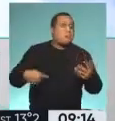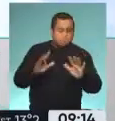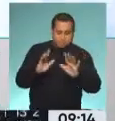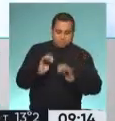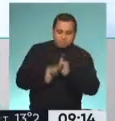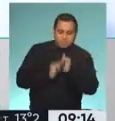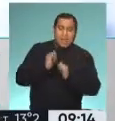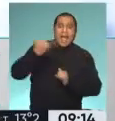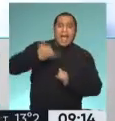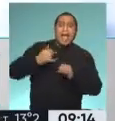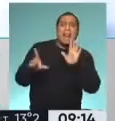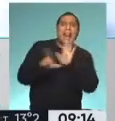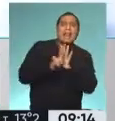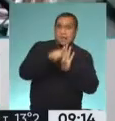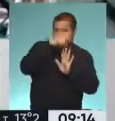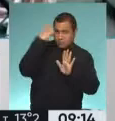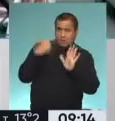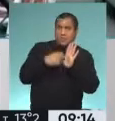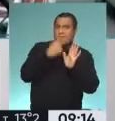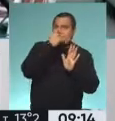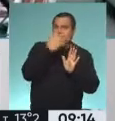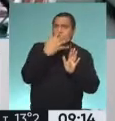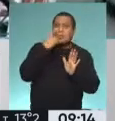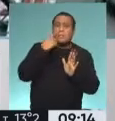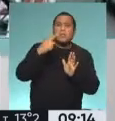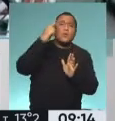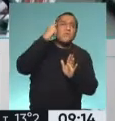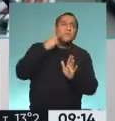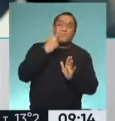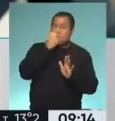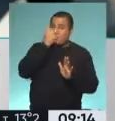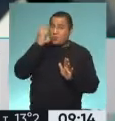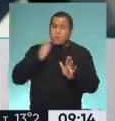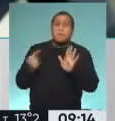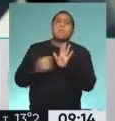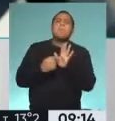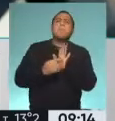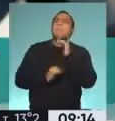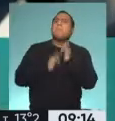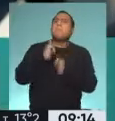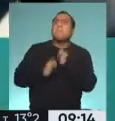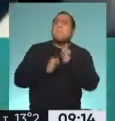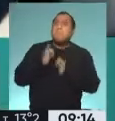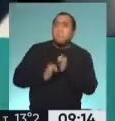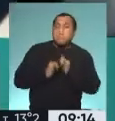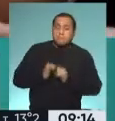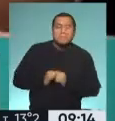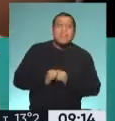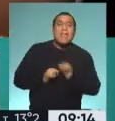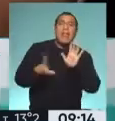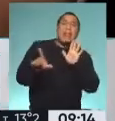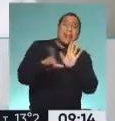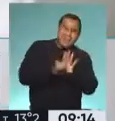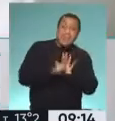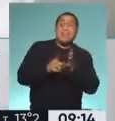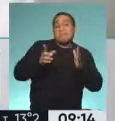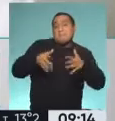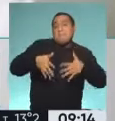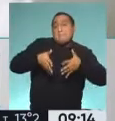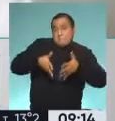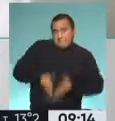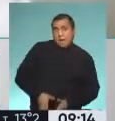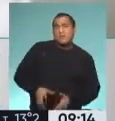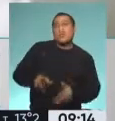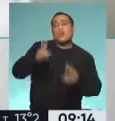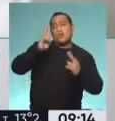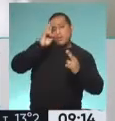una ley nacional que es la 25.929, que habla, de hecho se la conoce como ley de parto respetado, su nombre es de